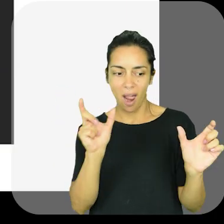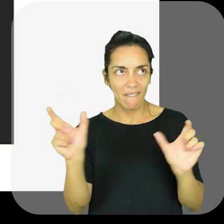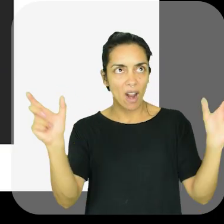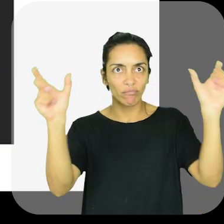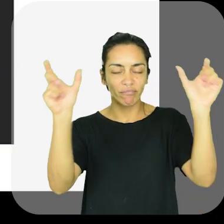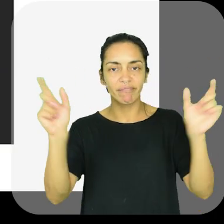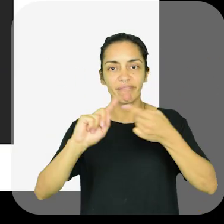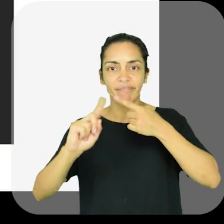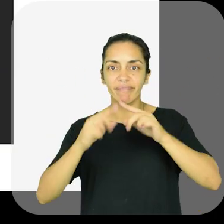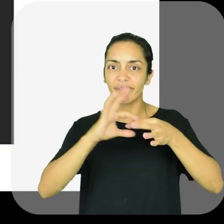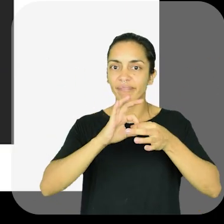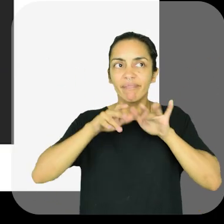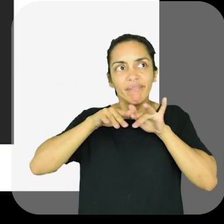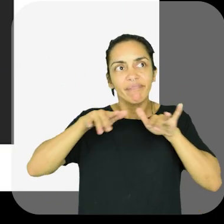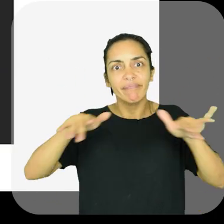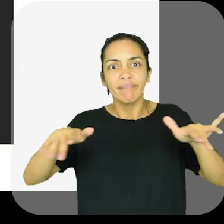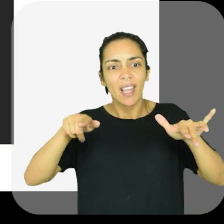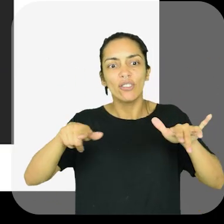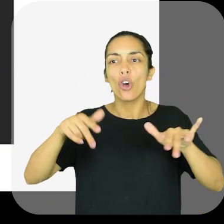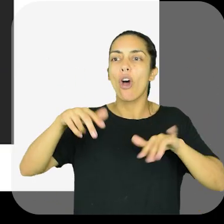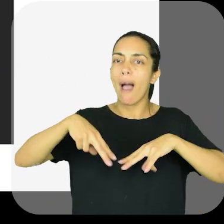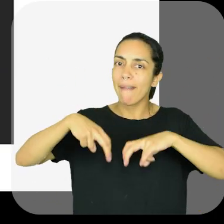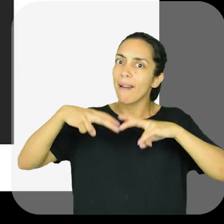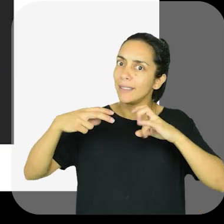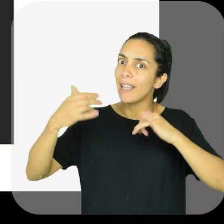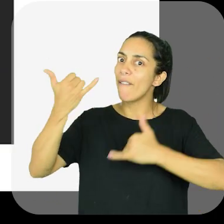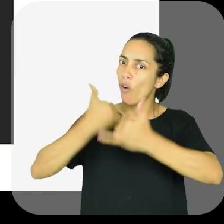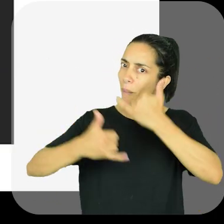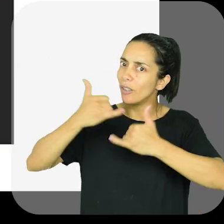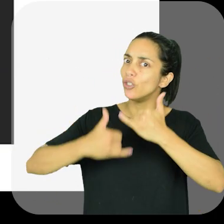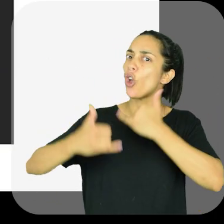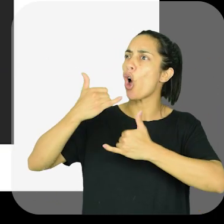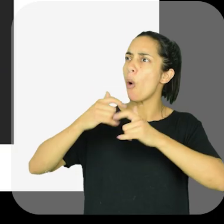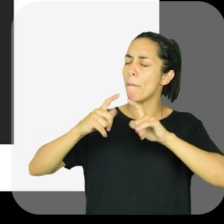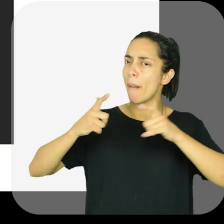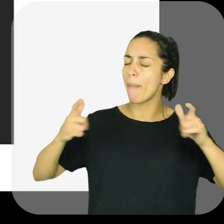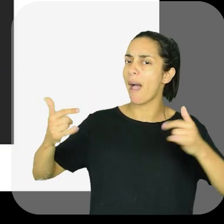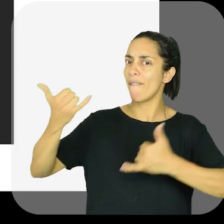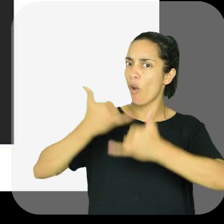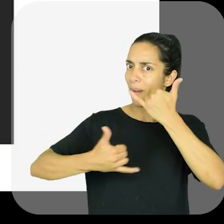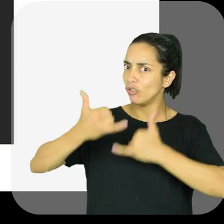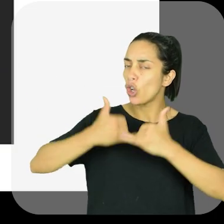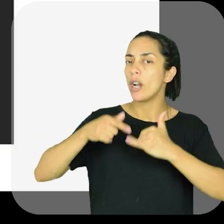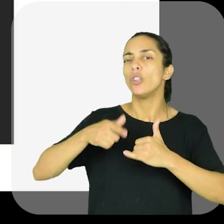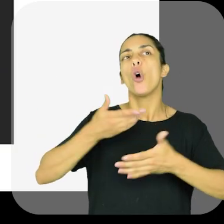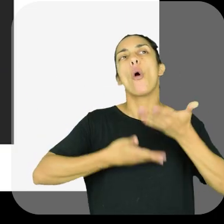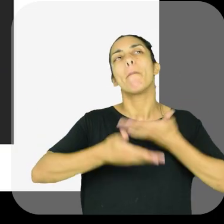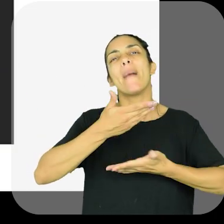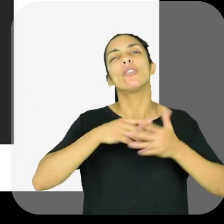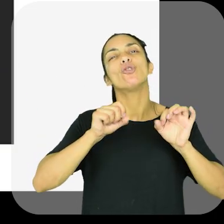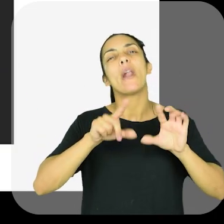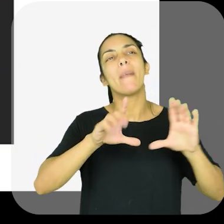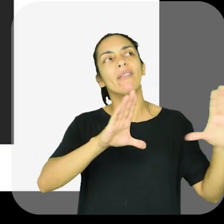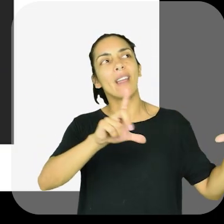posibilidad de analizar información, volúmenes amplios de información. Aquí lo que comparto es apenas la